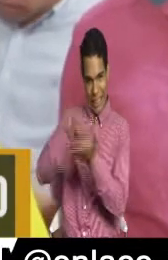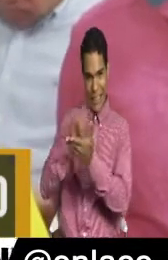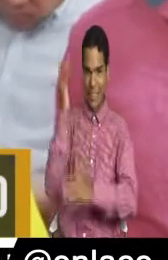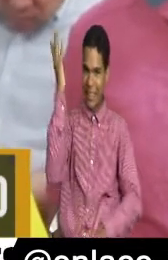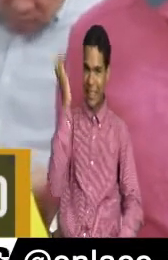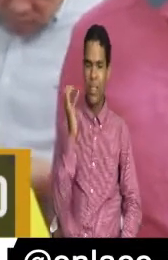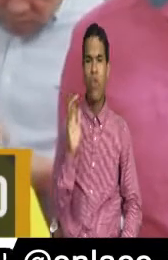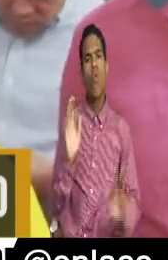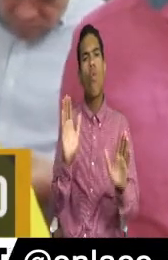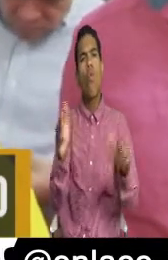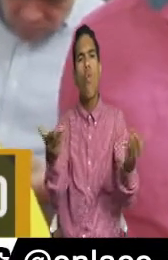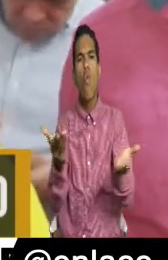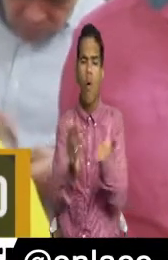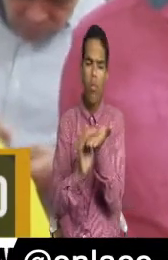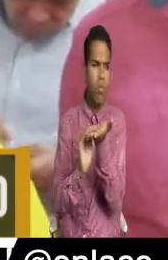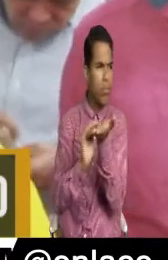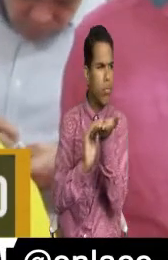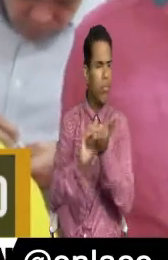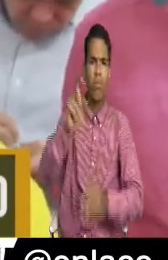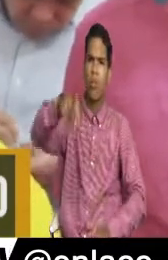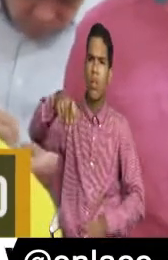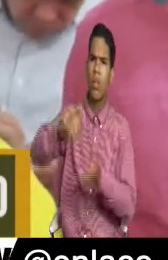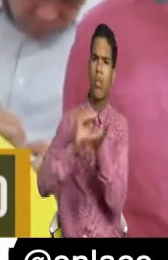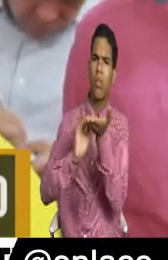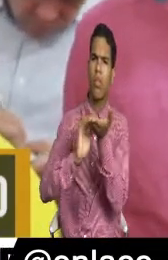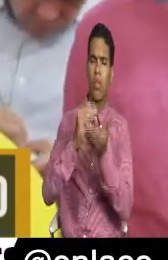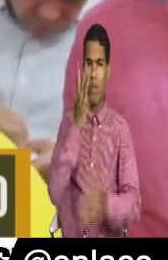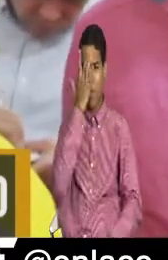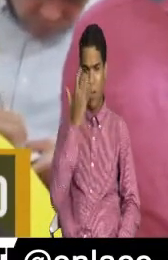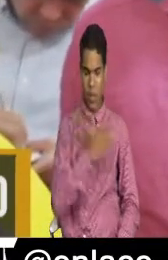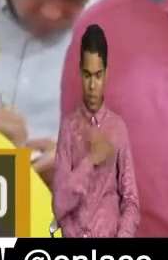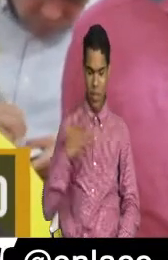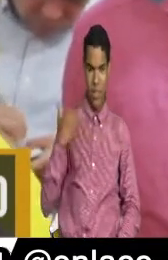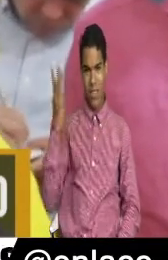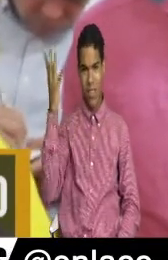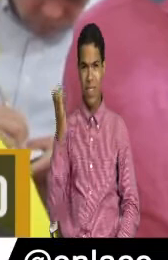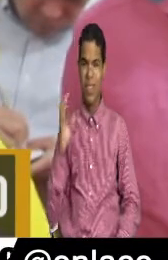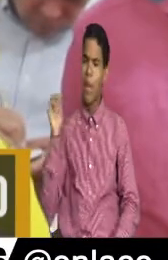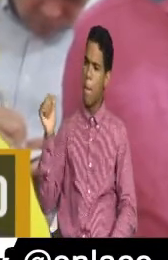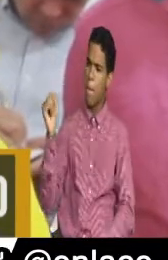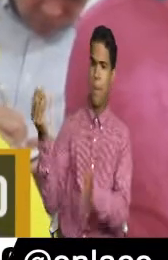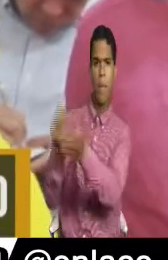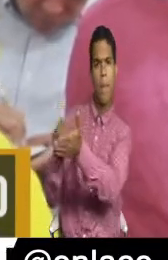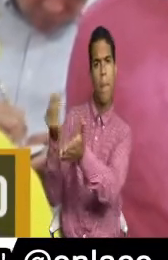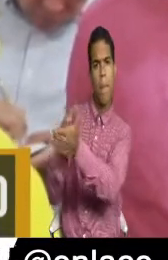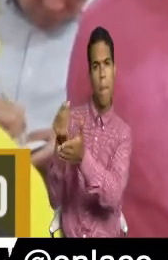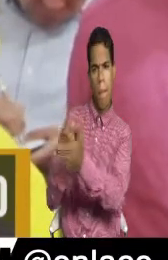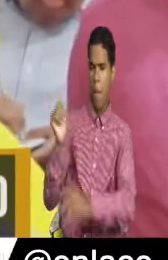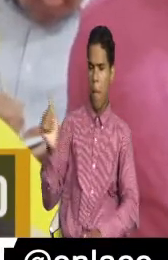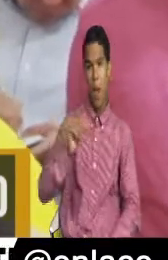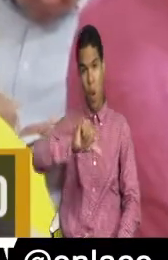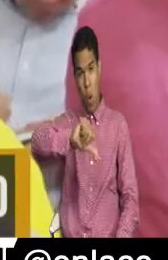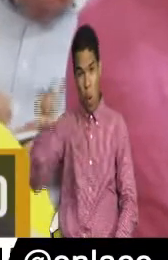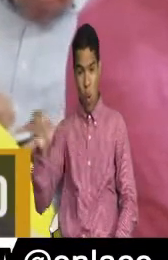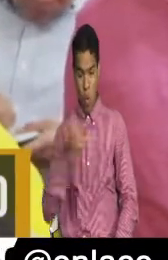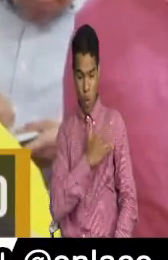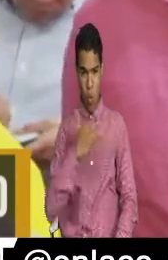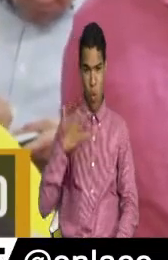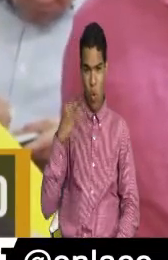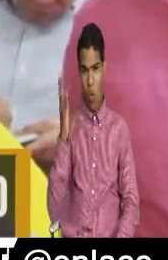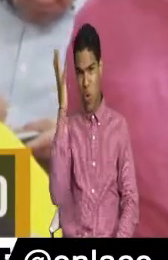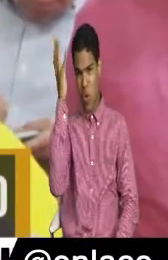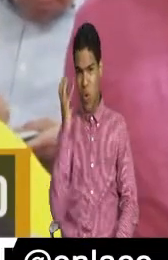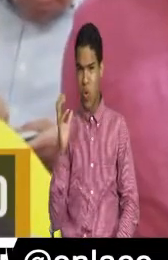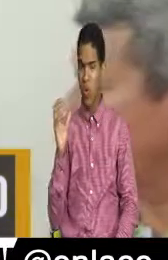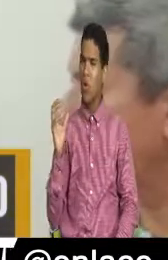entramos a solucionar, porque esa seguridad social la están pagando ellos, mientras que los otras seguridad social de los demás pensionados